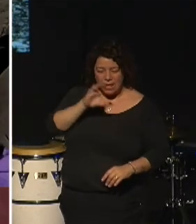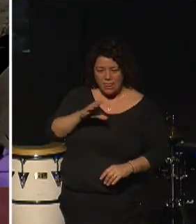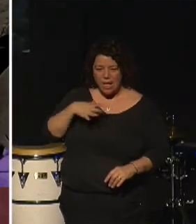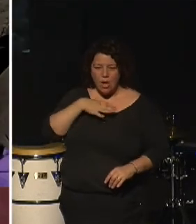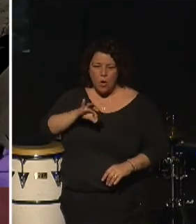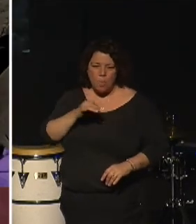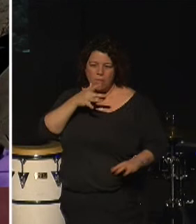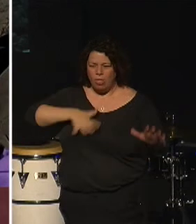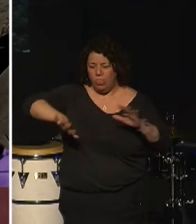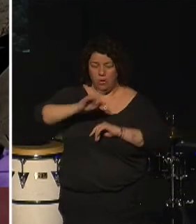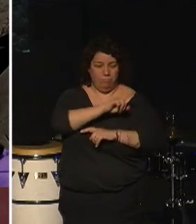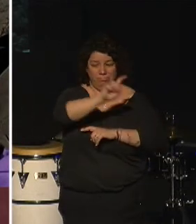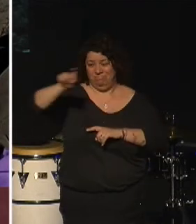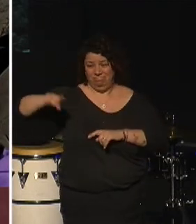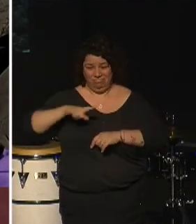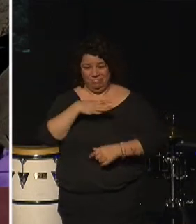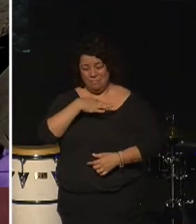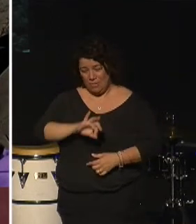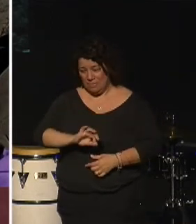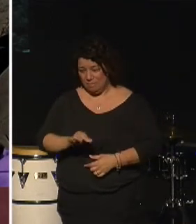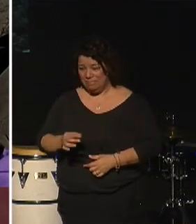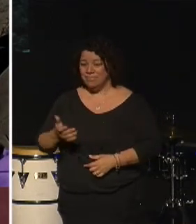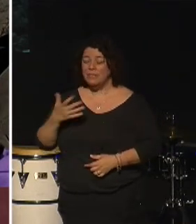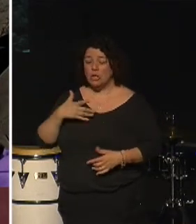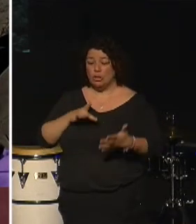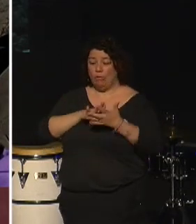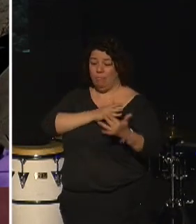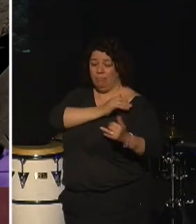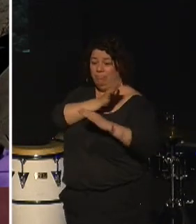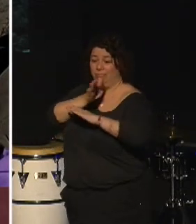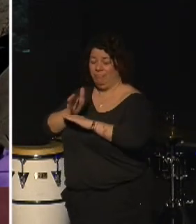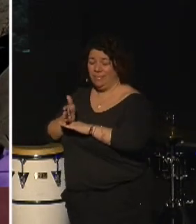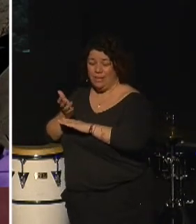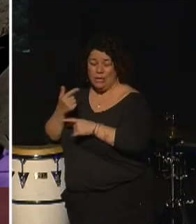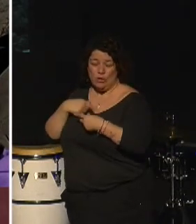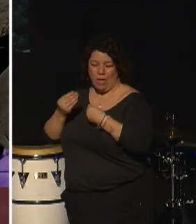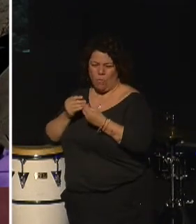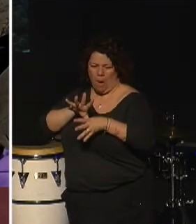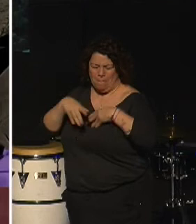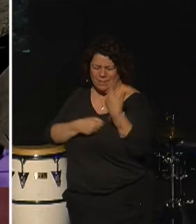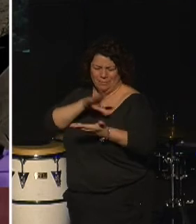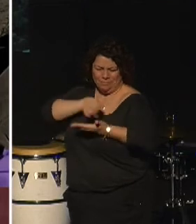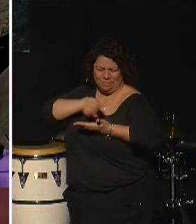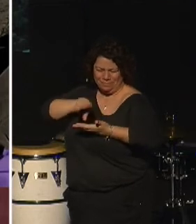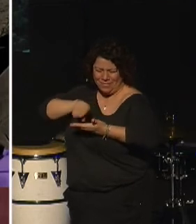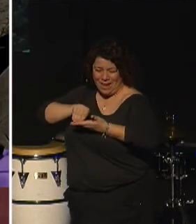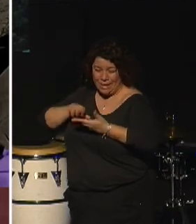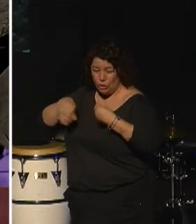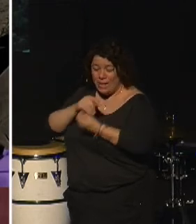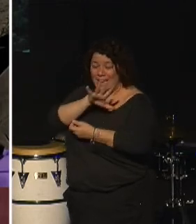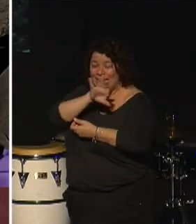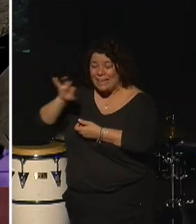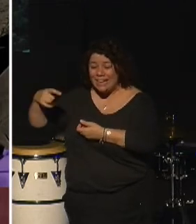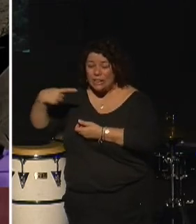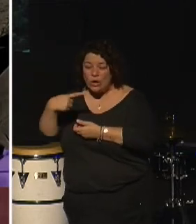estar en muchas partes. Gracias a haber estado allí, me he traído muchísimo material. De hecho, hay 500 gigas,